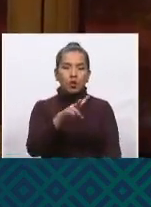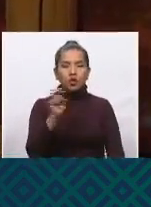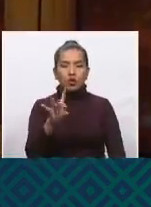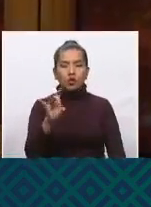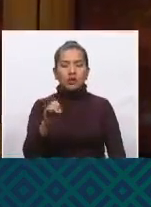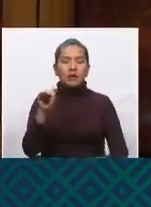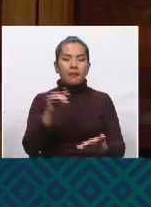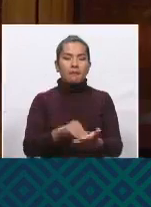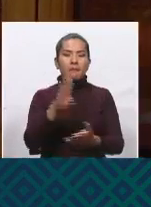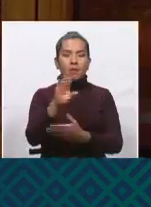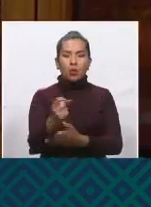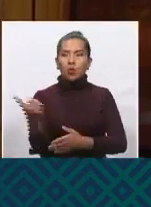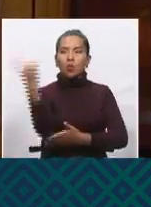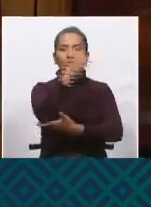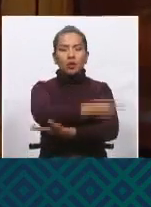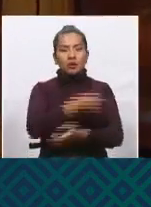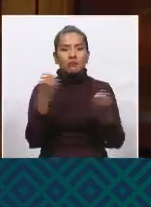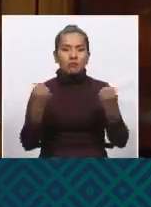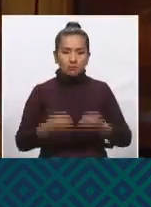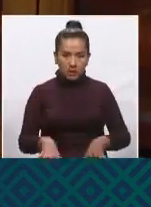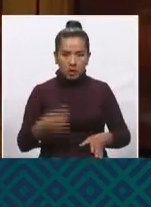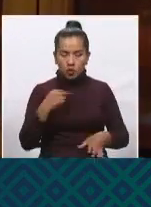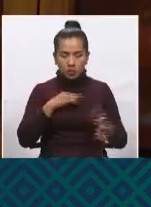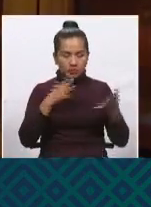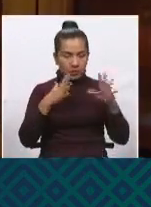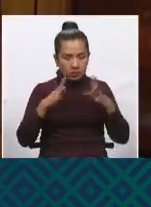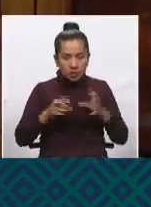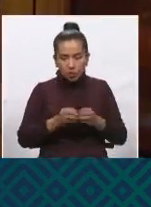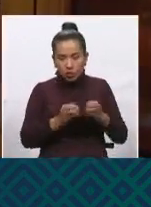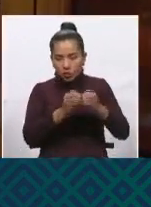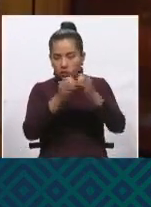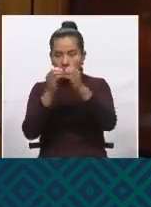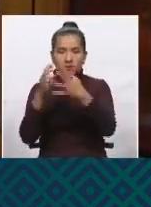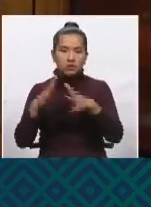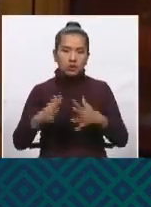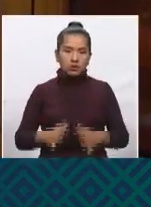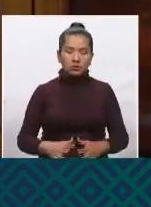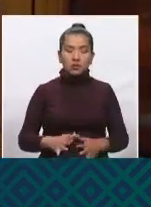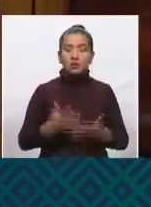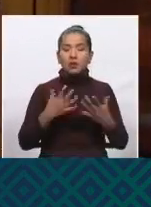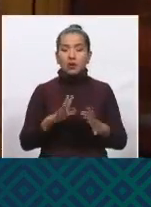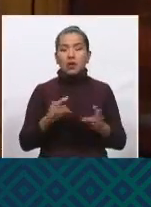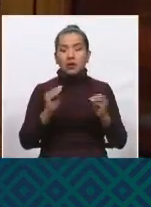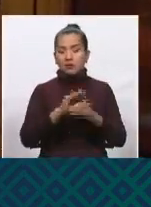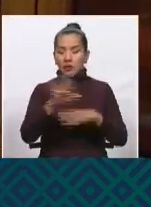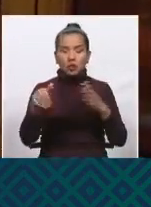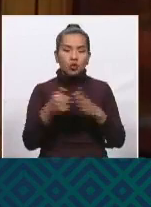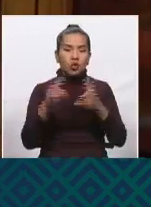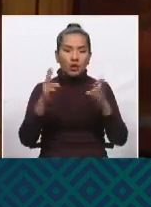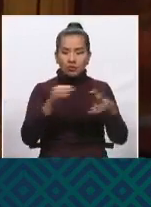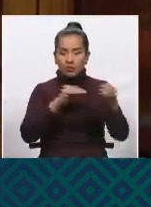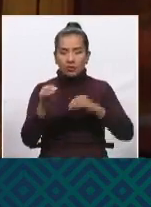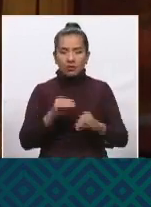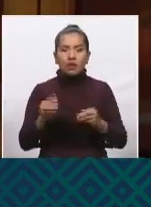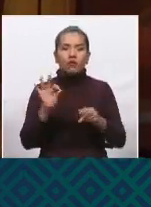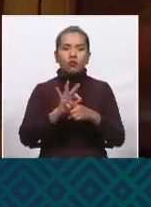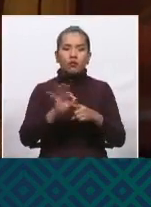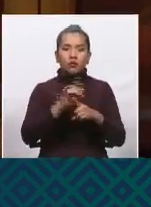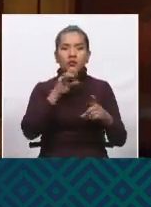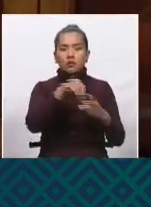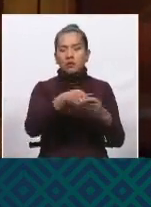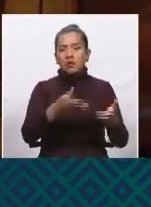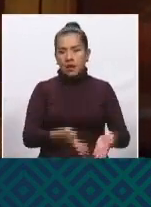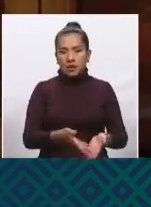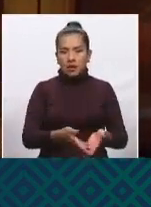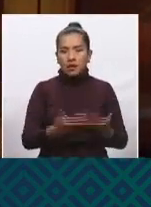día. Ese es lo que tenemos calculado bien en todos los estamentos económicos que funcionan aquí. O sea,